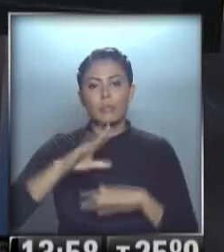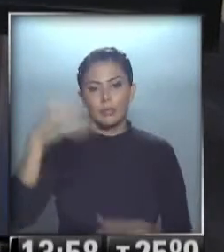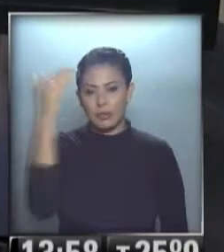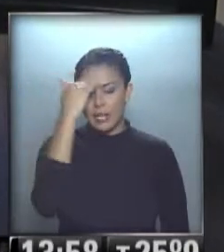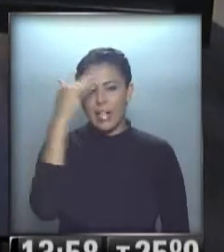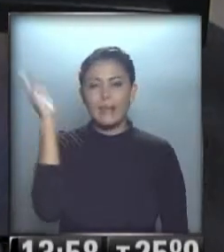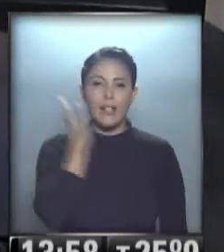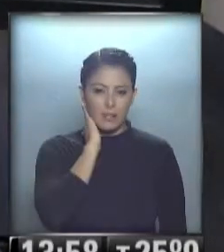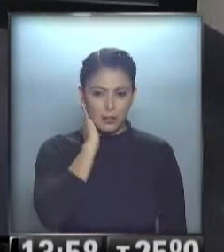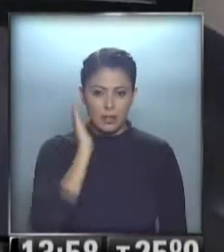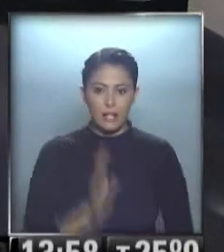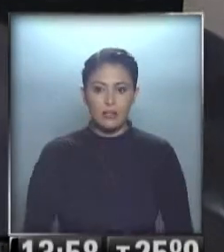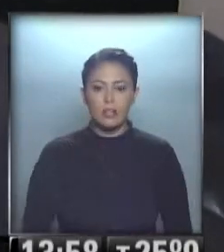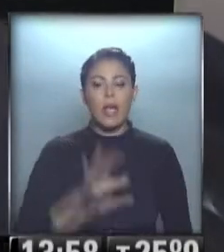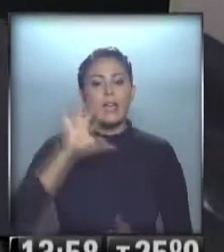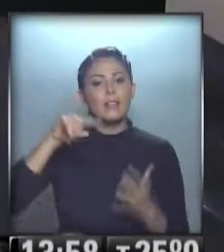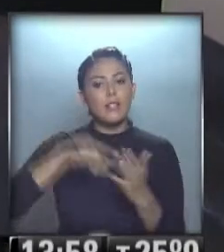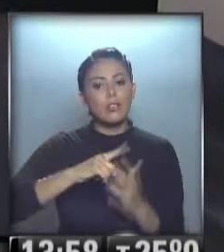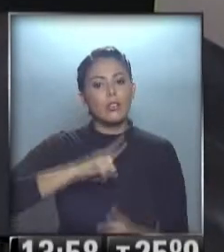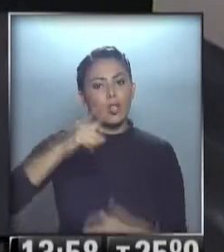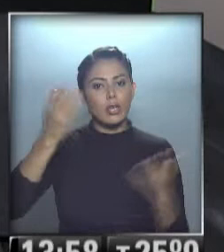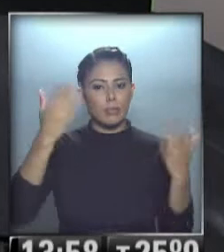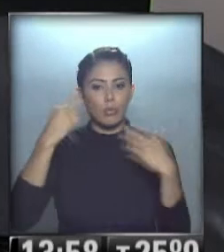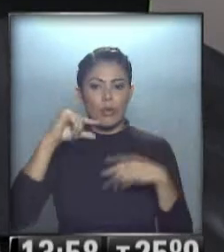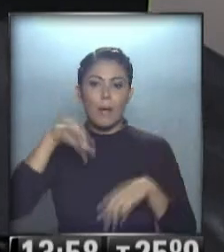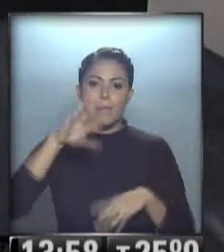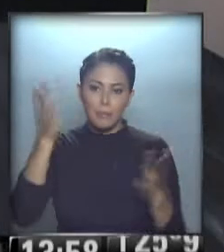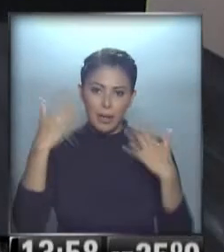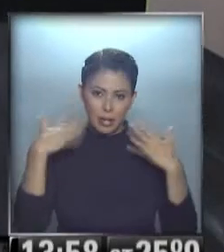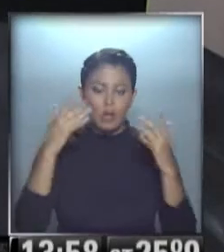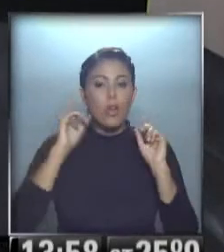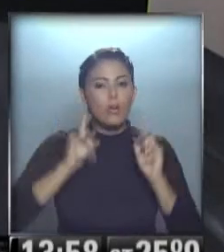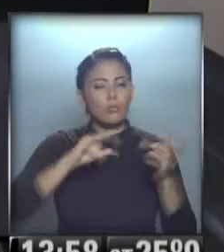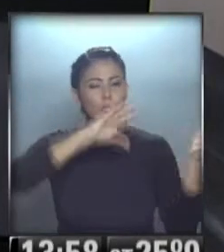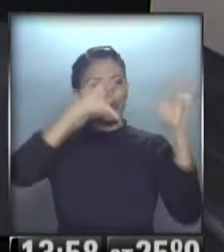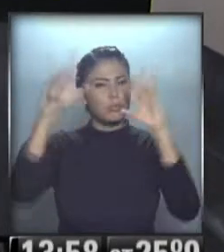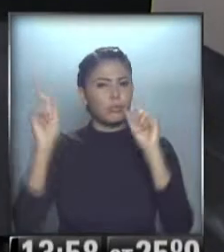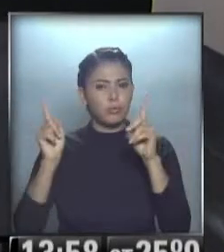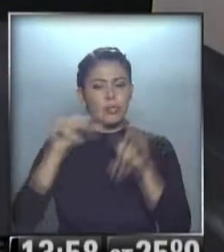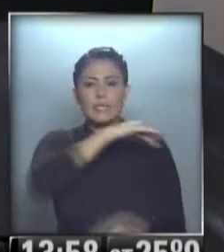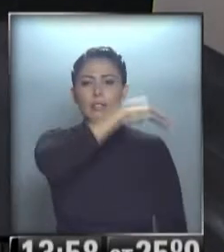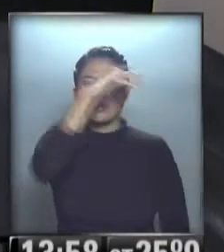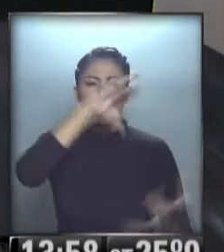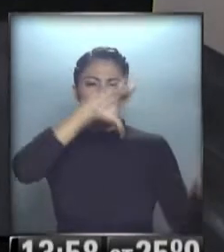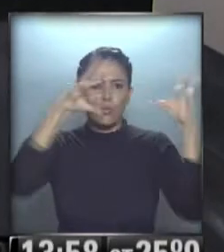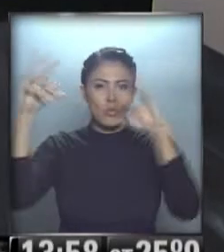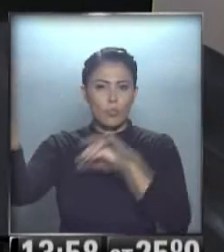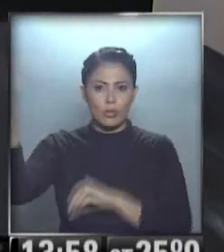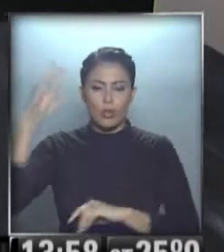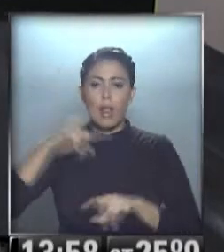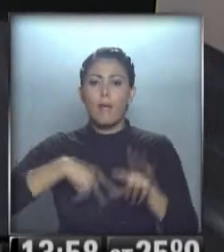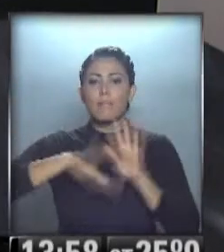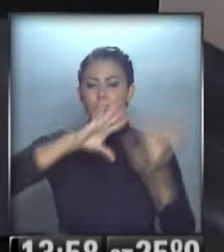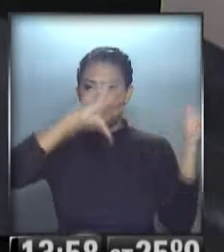15 o 16 grados. En el centro y norte, temperaturas un poco más cálidas, pero mucha nubosidad, cielos parcialmente nublado o por